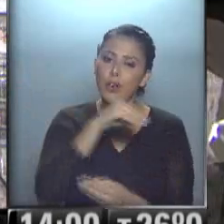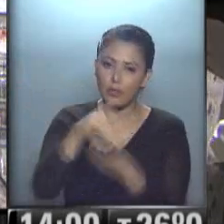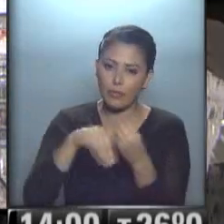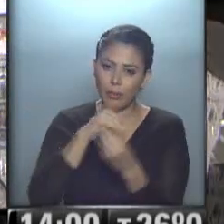bombero